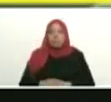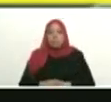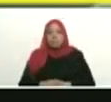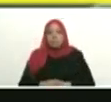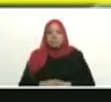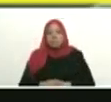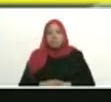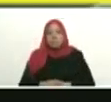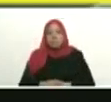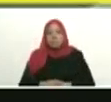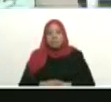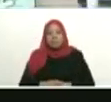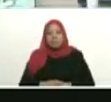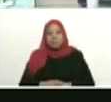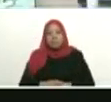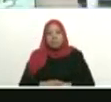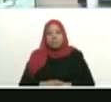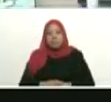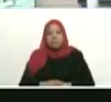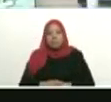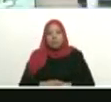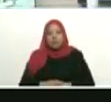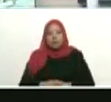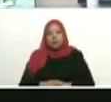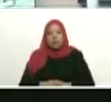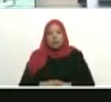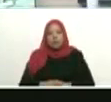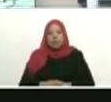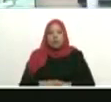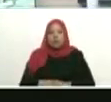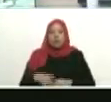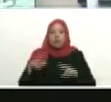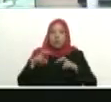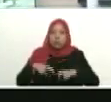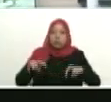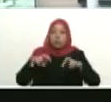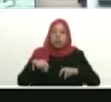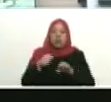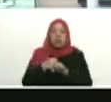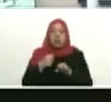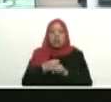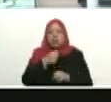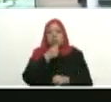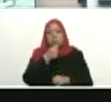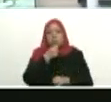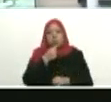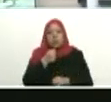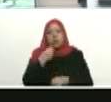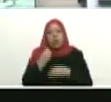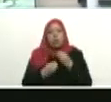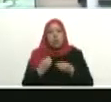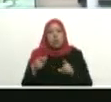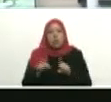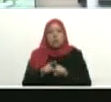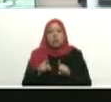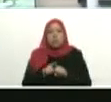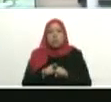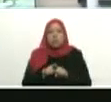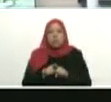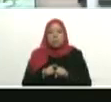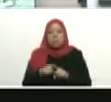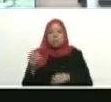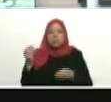su bicharaco, ¿cómo que llaman esto? Algoritmo. Sus algoritmos. ¿Así que se llama?